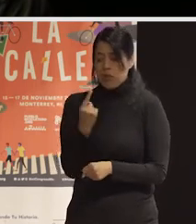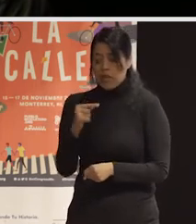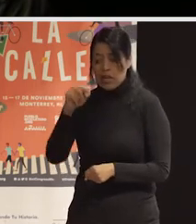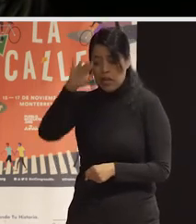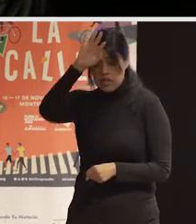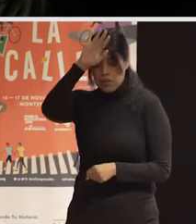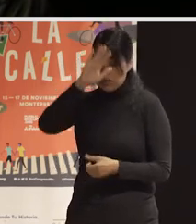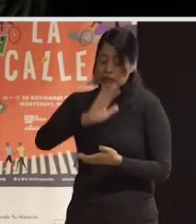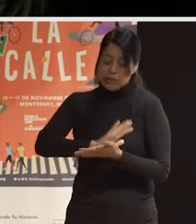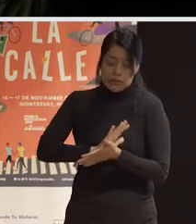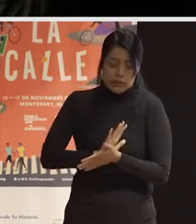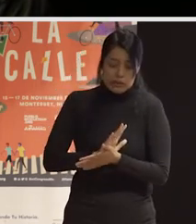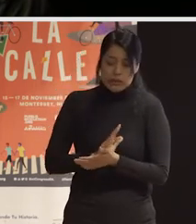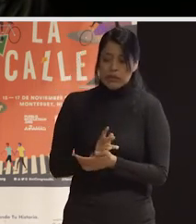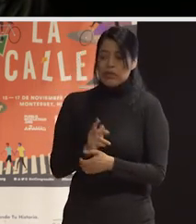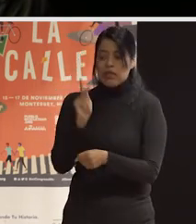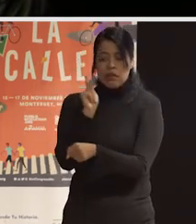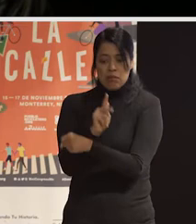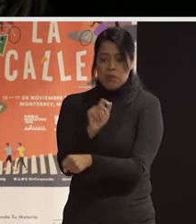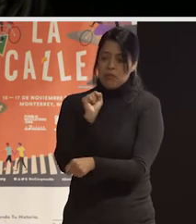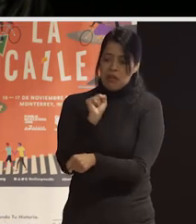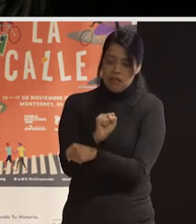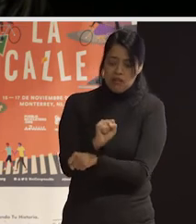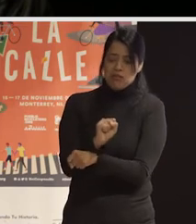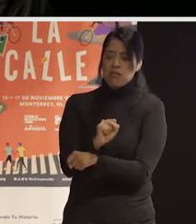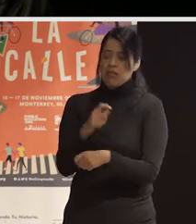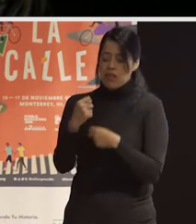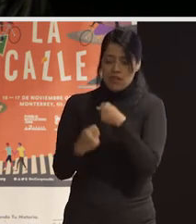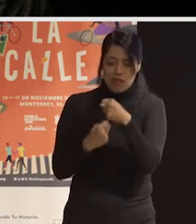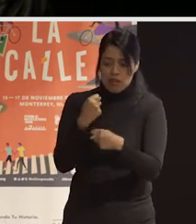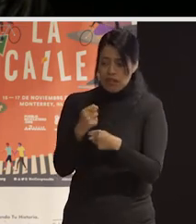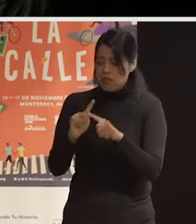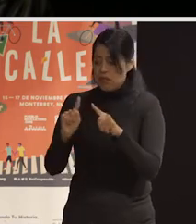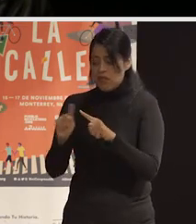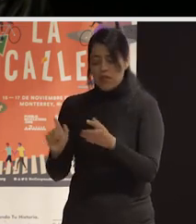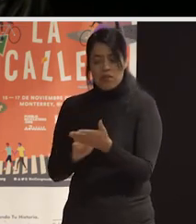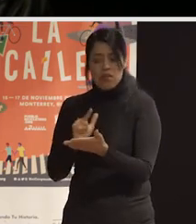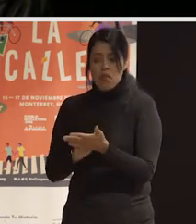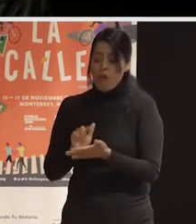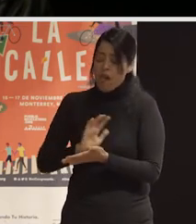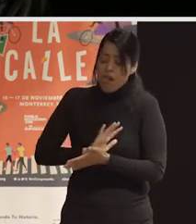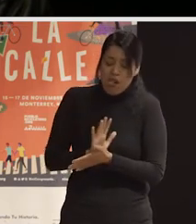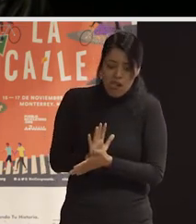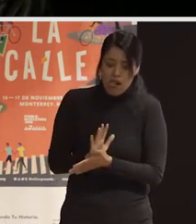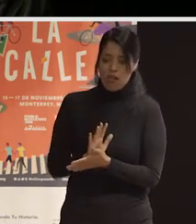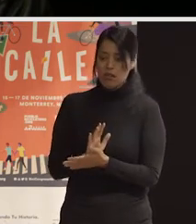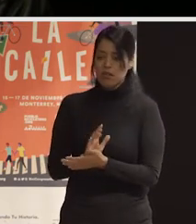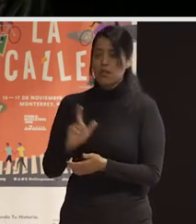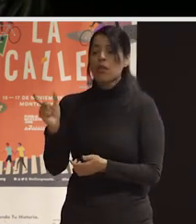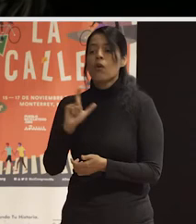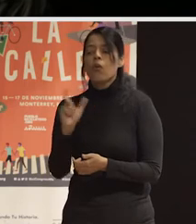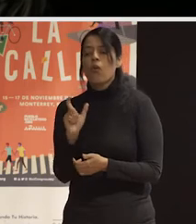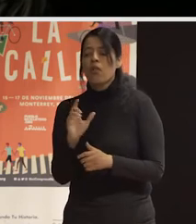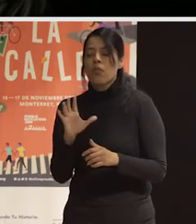discriminados en las primarias en las secundarias en una tienda en donde sea o que cuando hablamos